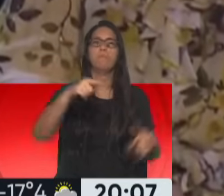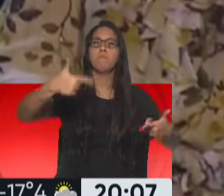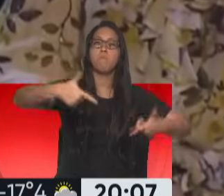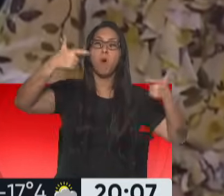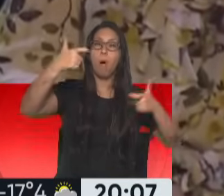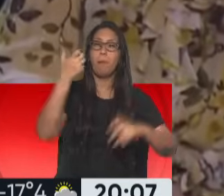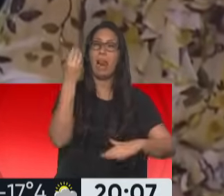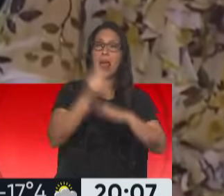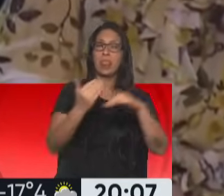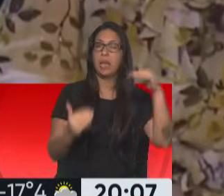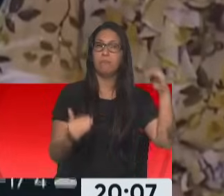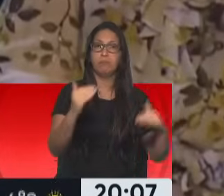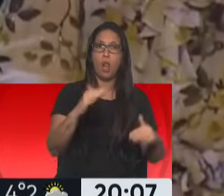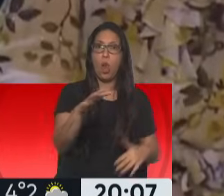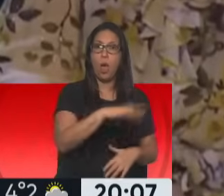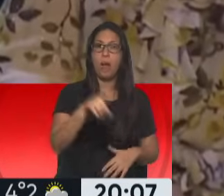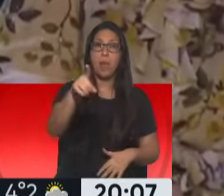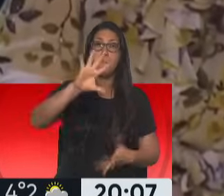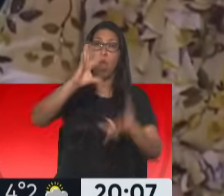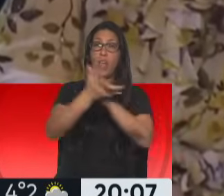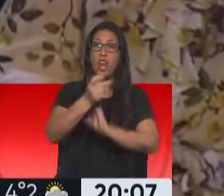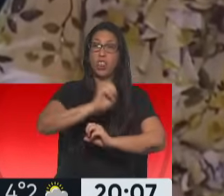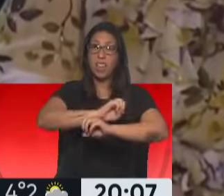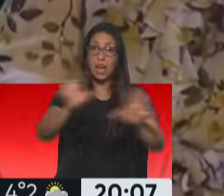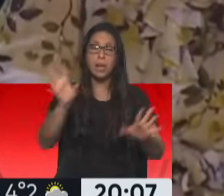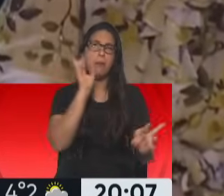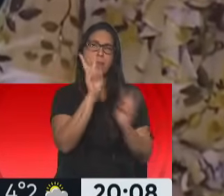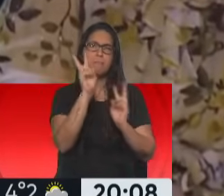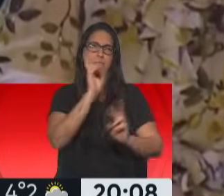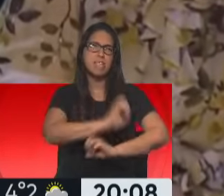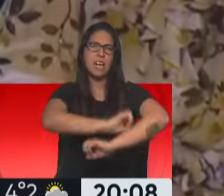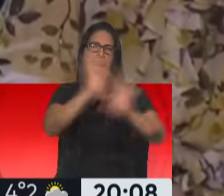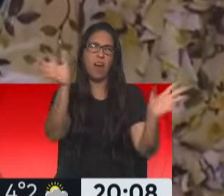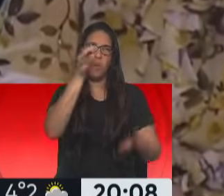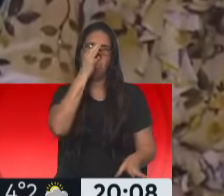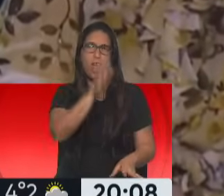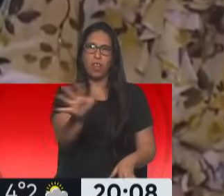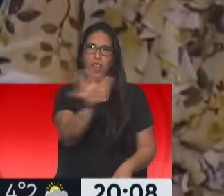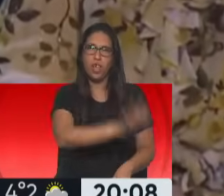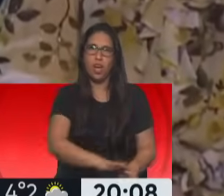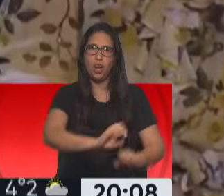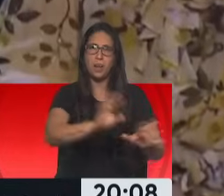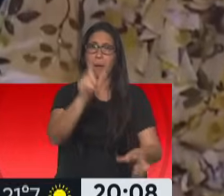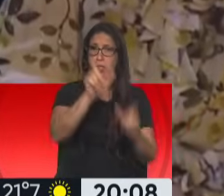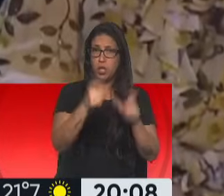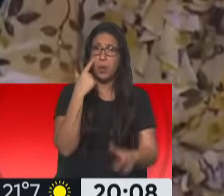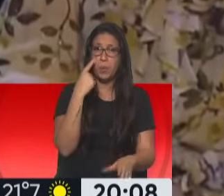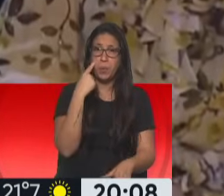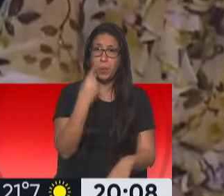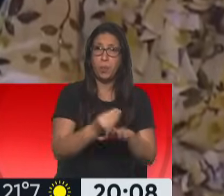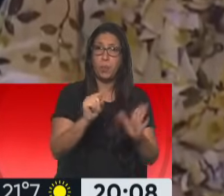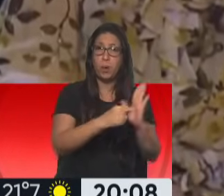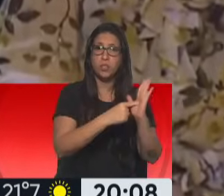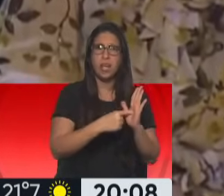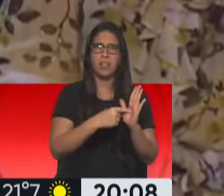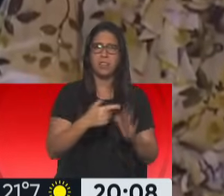adversario, allí donde su modelo nefasto se muestra en toda su podredumbre. Los bonaerenses conviven a diario con millones de